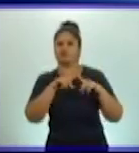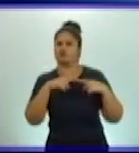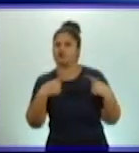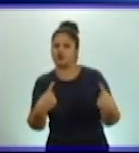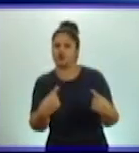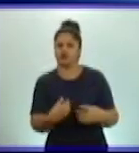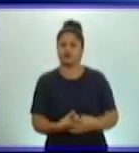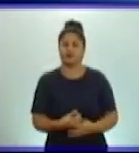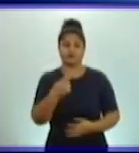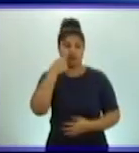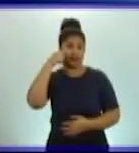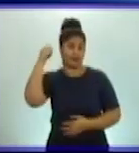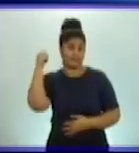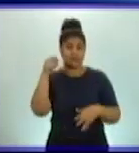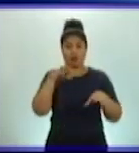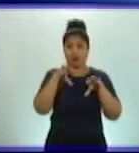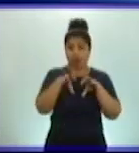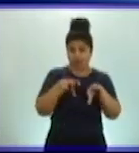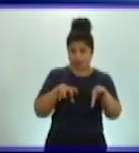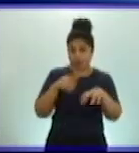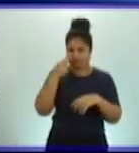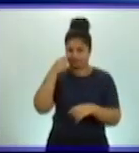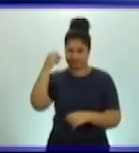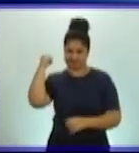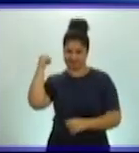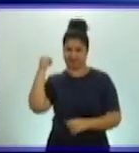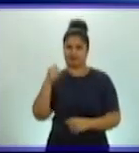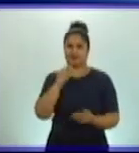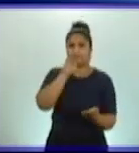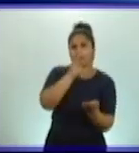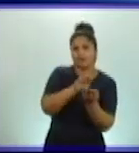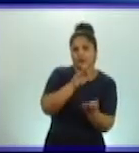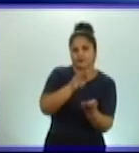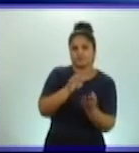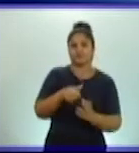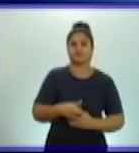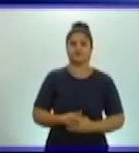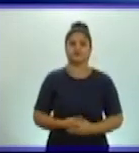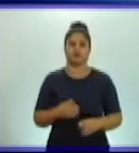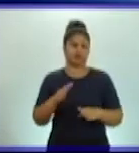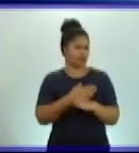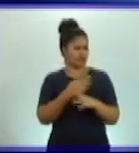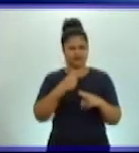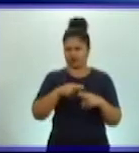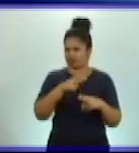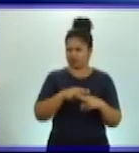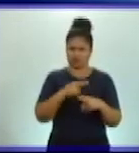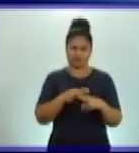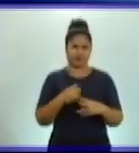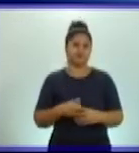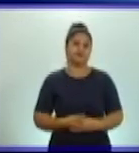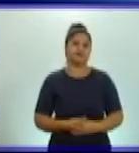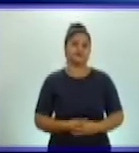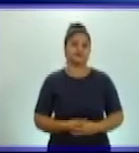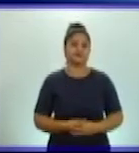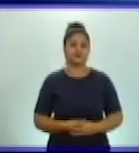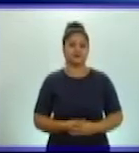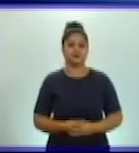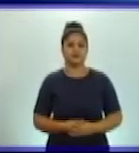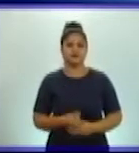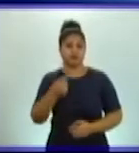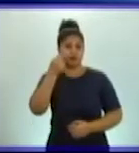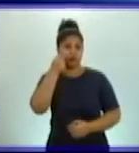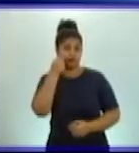lugares que se le dice cerdo de Guinea, cerdito de mar, cobaya. Y quiero que vean este texto. Una mañana nos regalaron